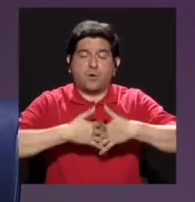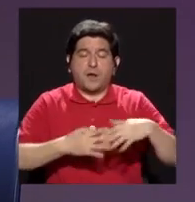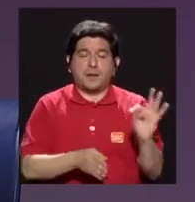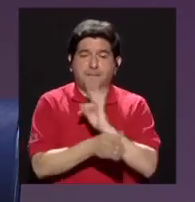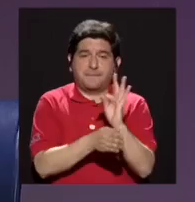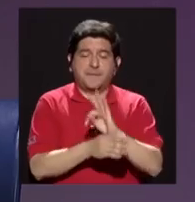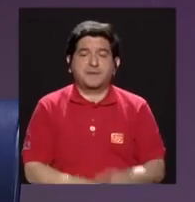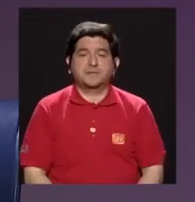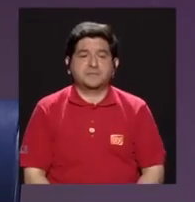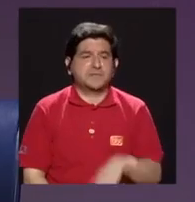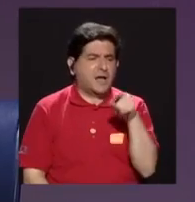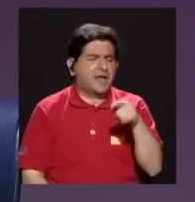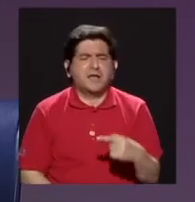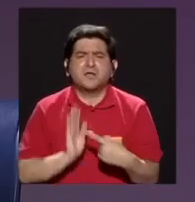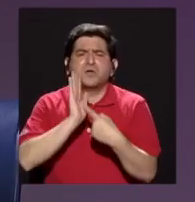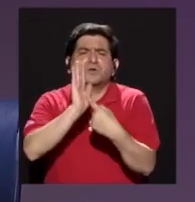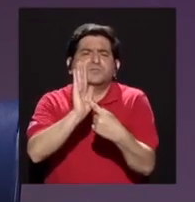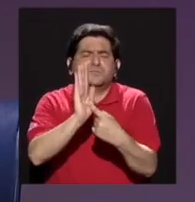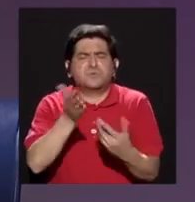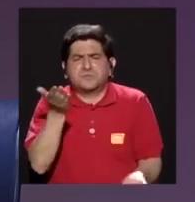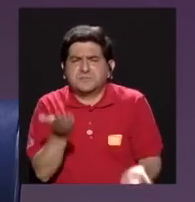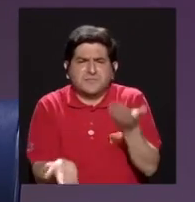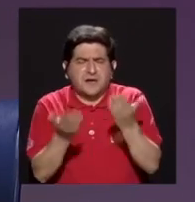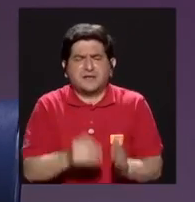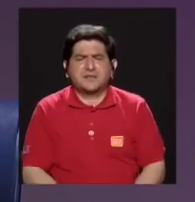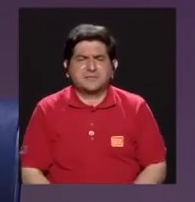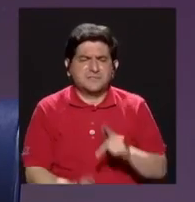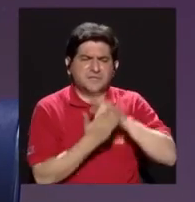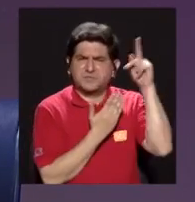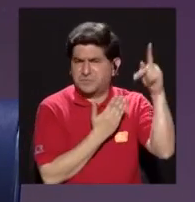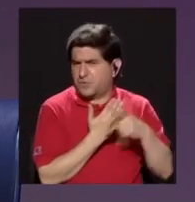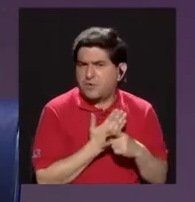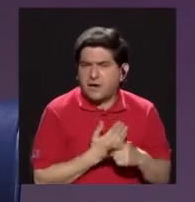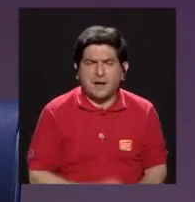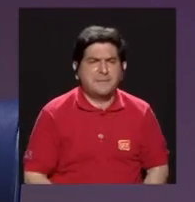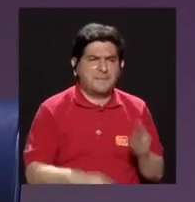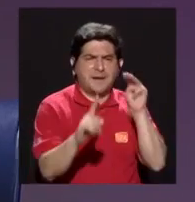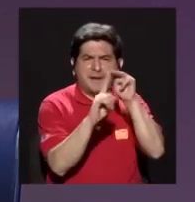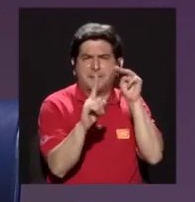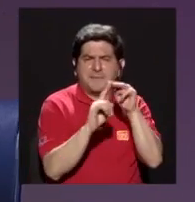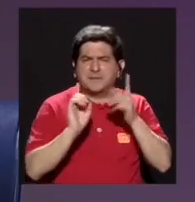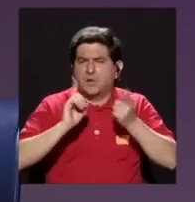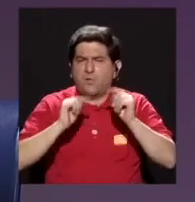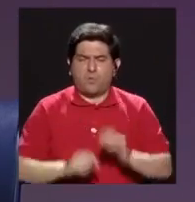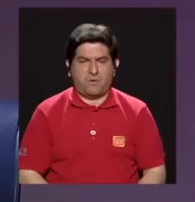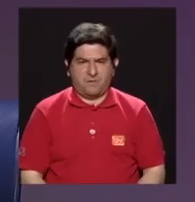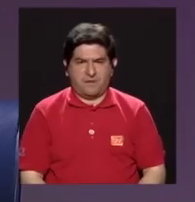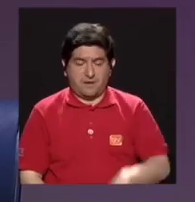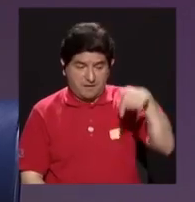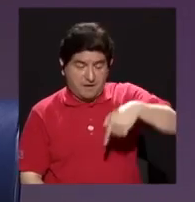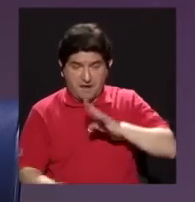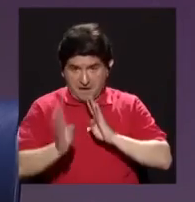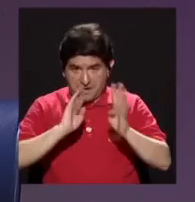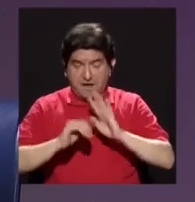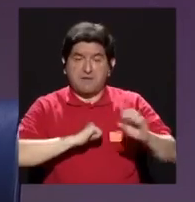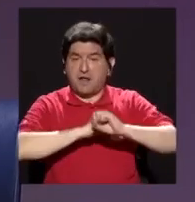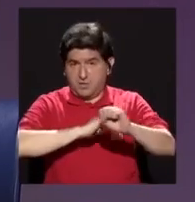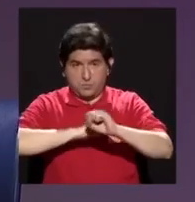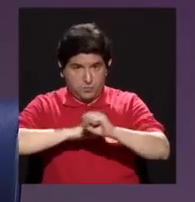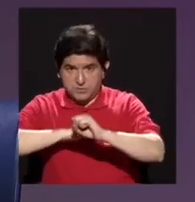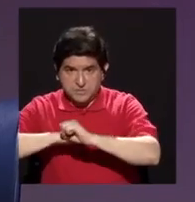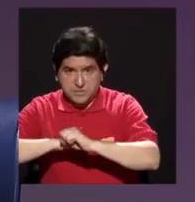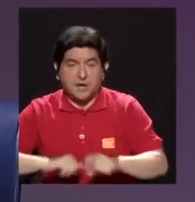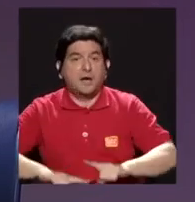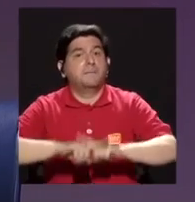que pasan a que ahora están transmitiendo ciertos programas cuál es el mensaje que están dando porque aquí estamos hablando de la propaganda